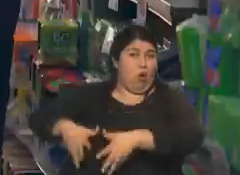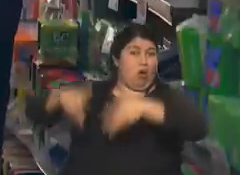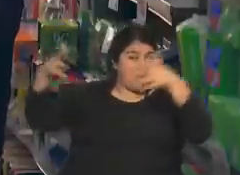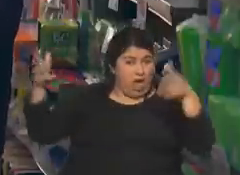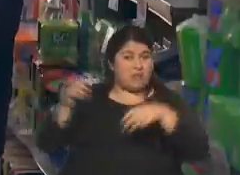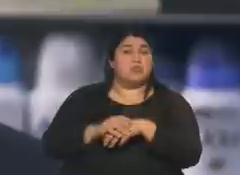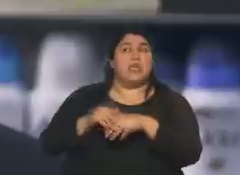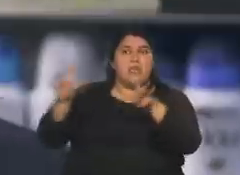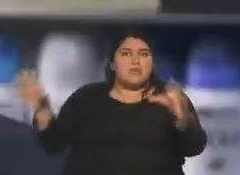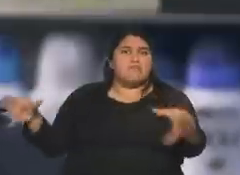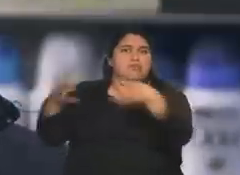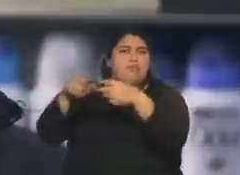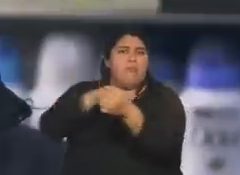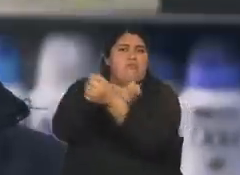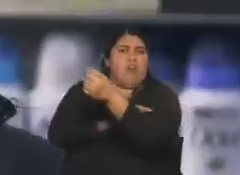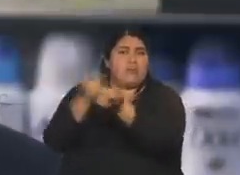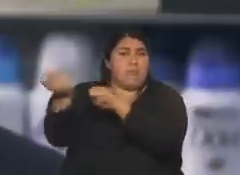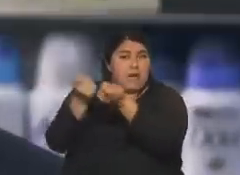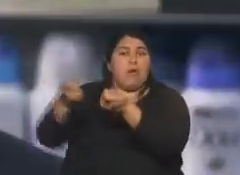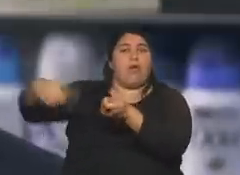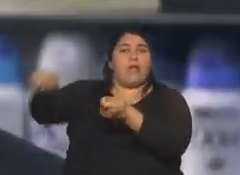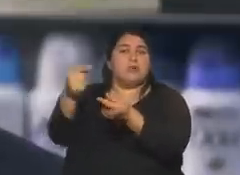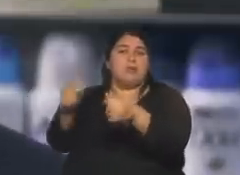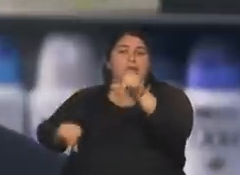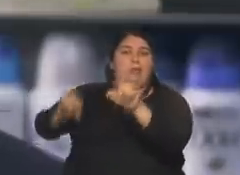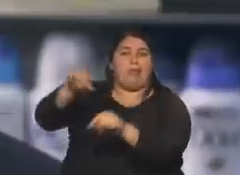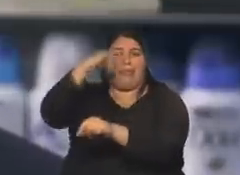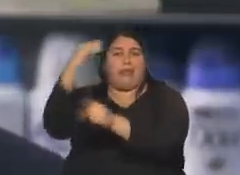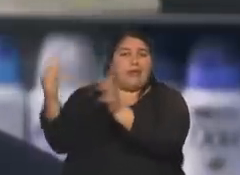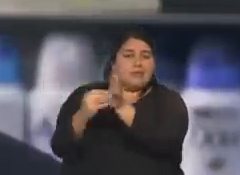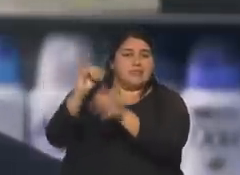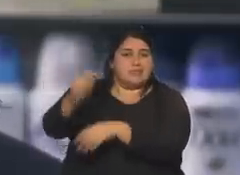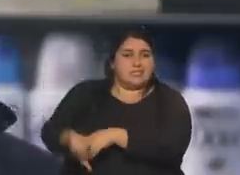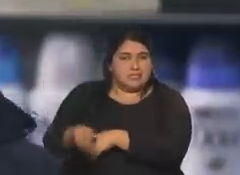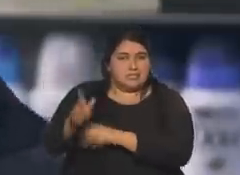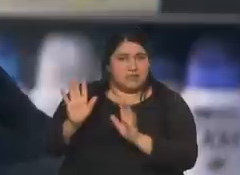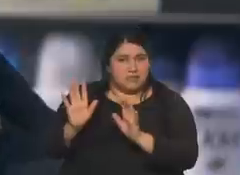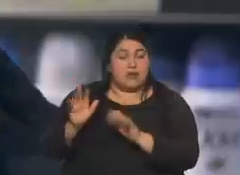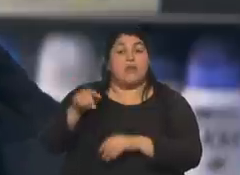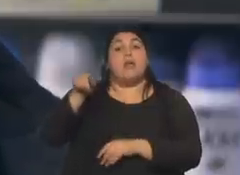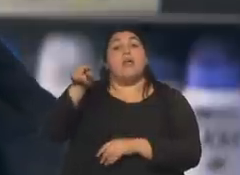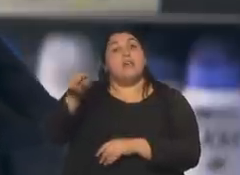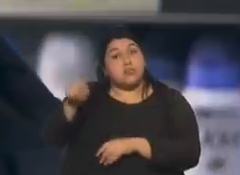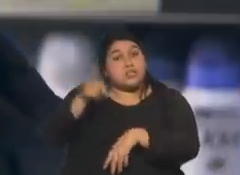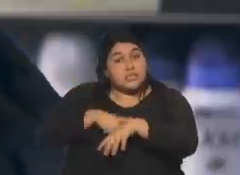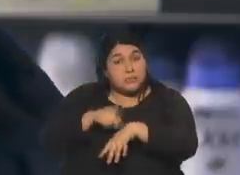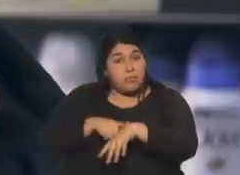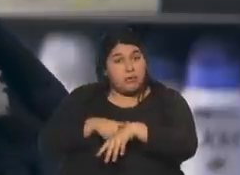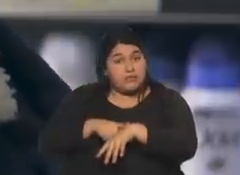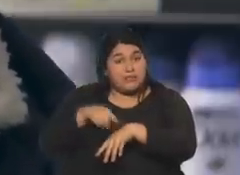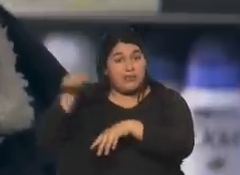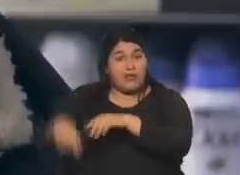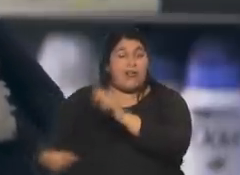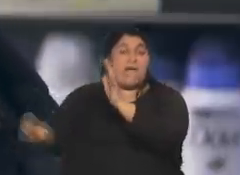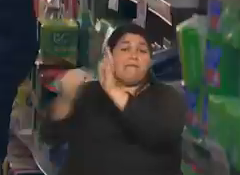los monopolios, son los que ellos cambian el precio cuando quieren. Y estoy convencido de que en este momento están poniendo el